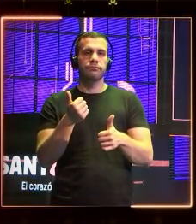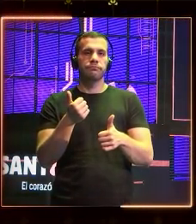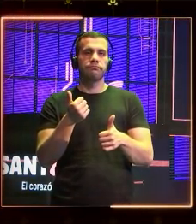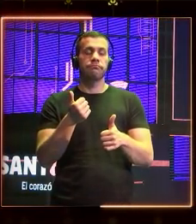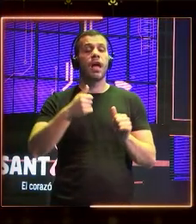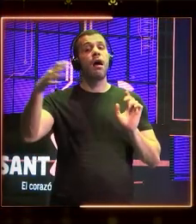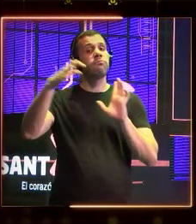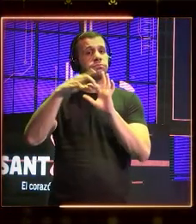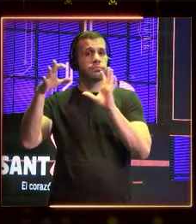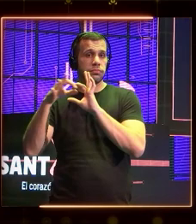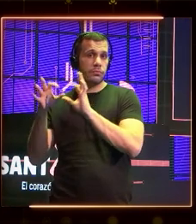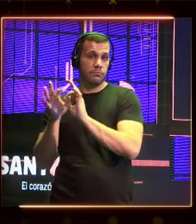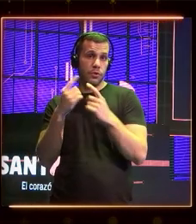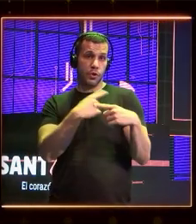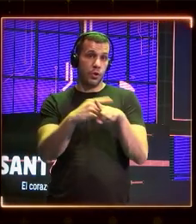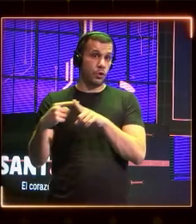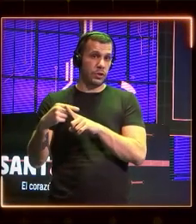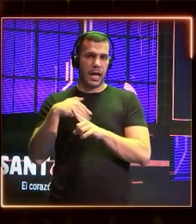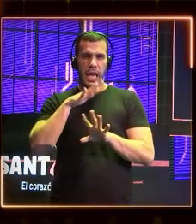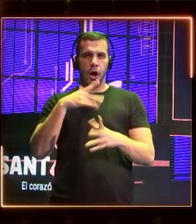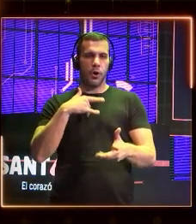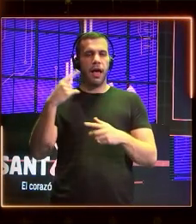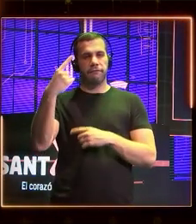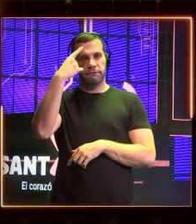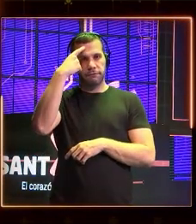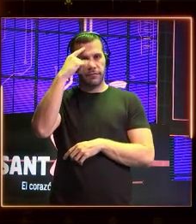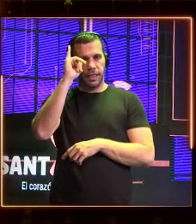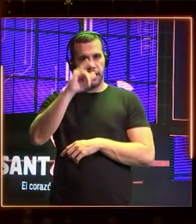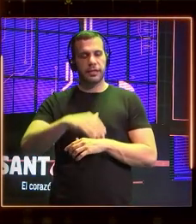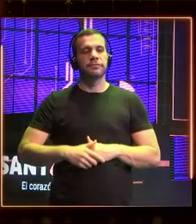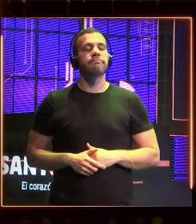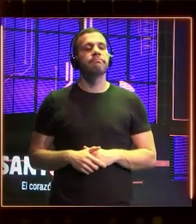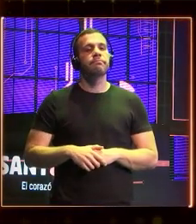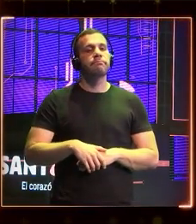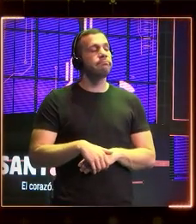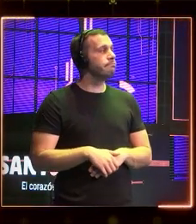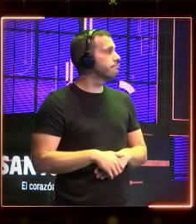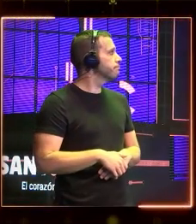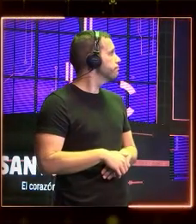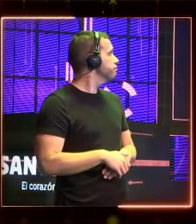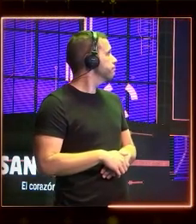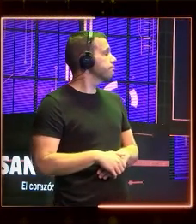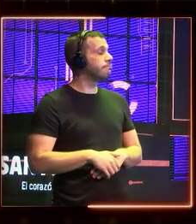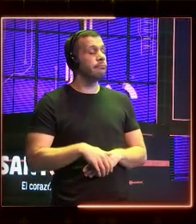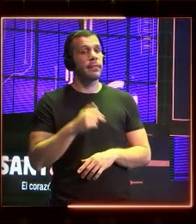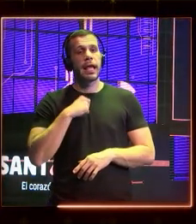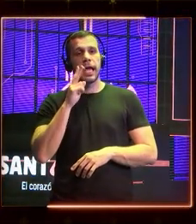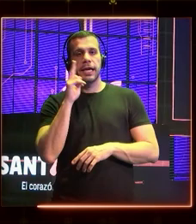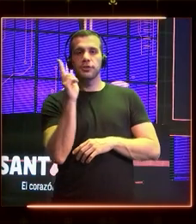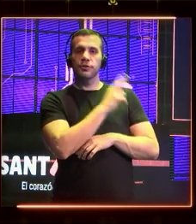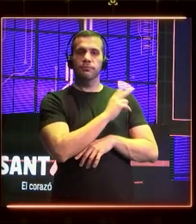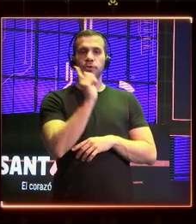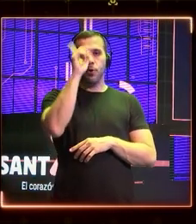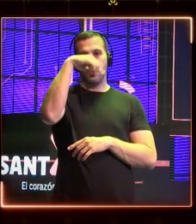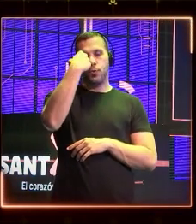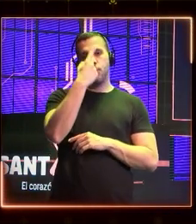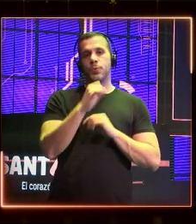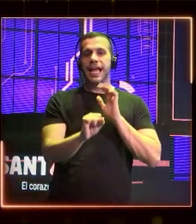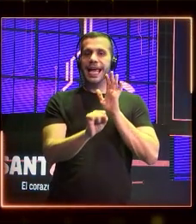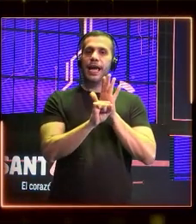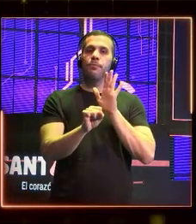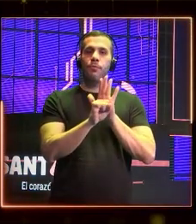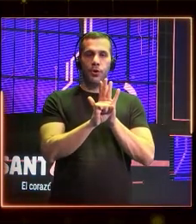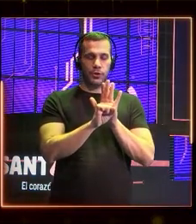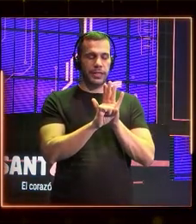que hoy tenemos hoy en día en en mente em esto que veis aquí arriba es un es un memoji los que tenéis iPhone que habéis levantado la mano os tengo